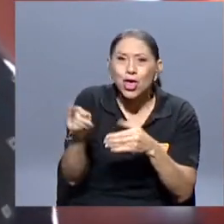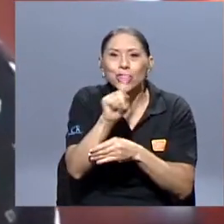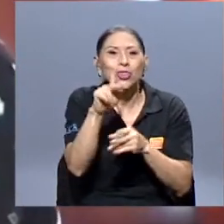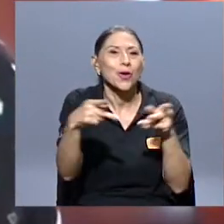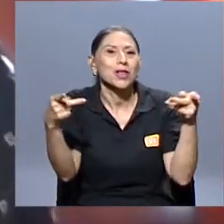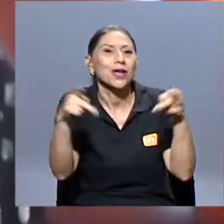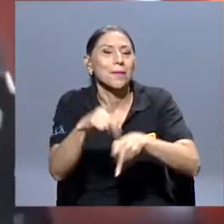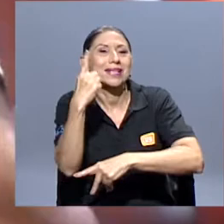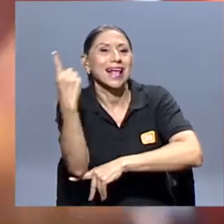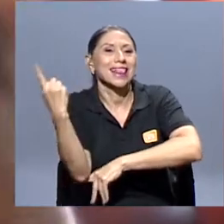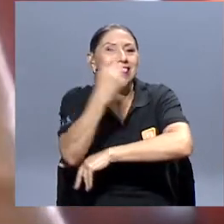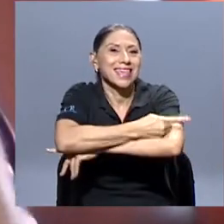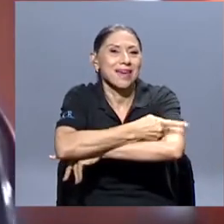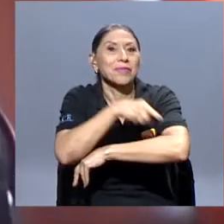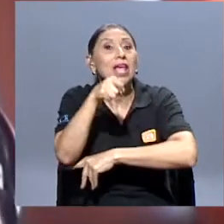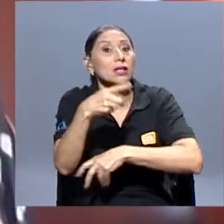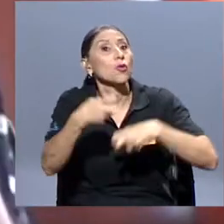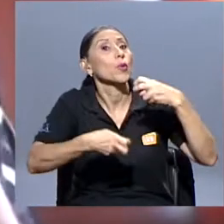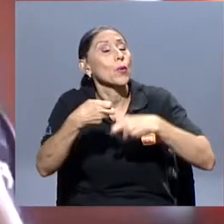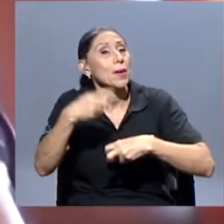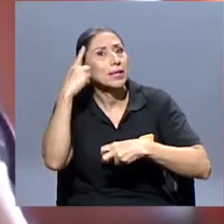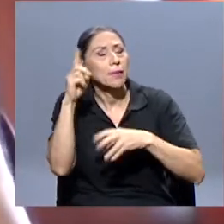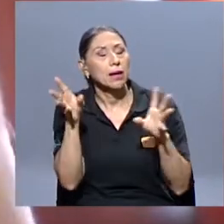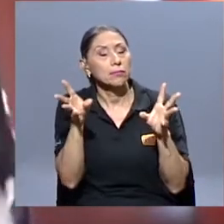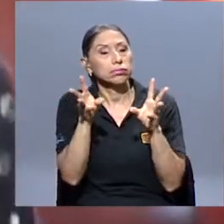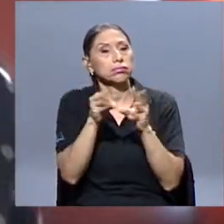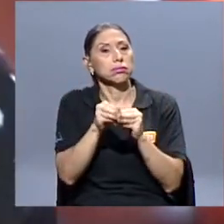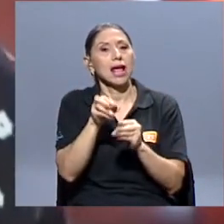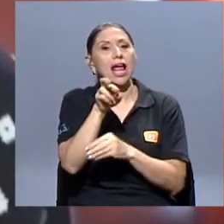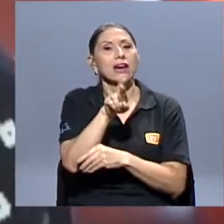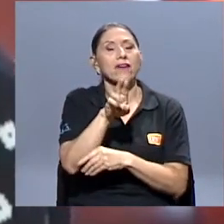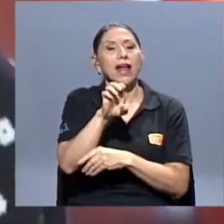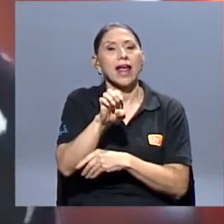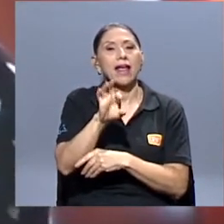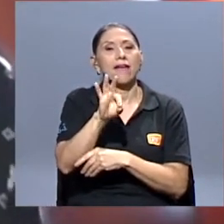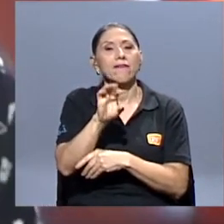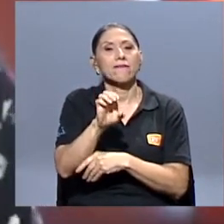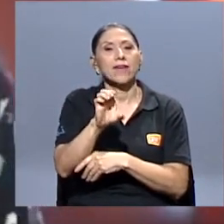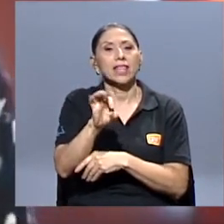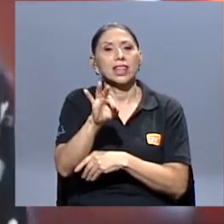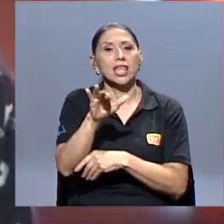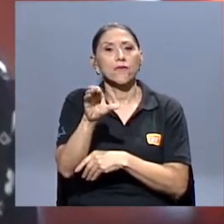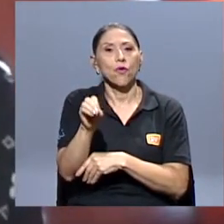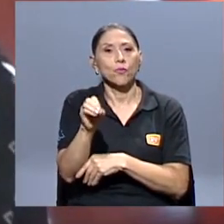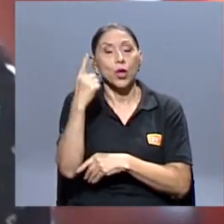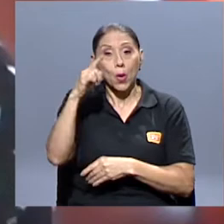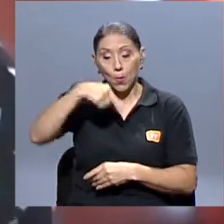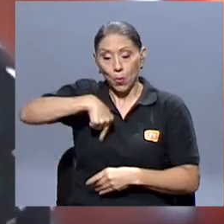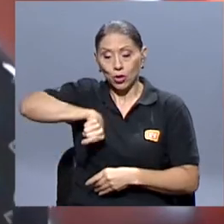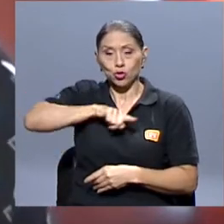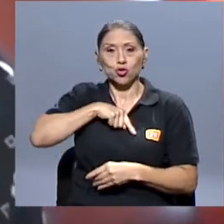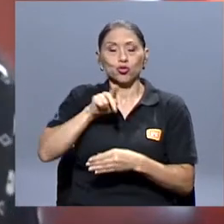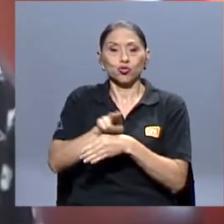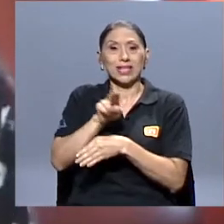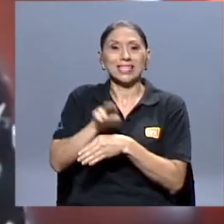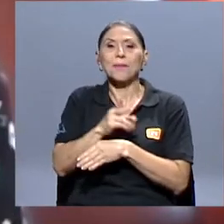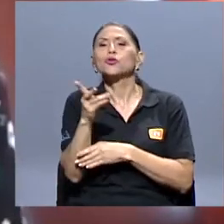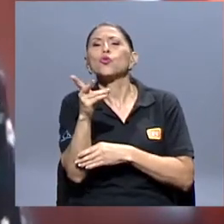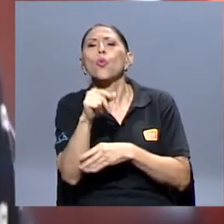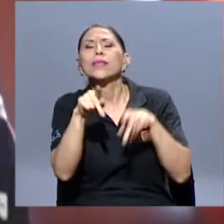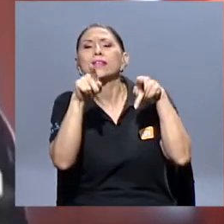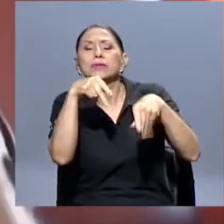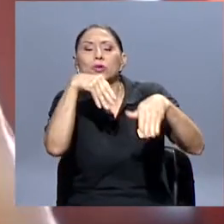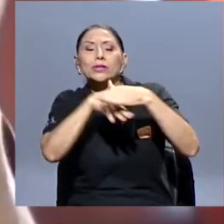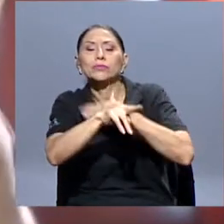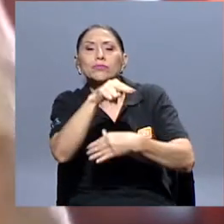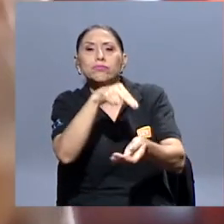en el cálculo del R efectivo. Por eso nosotros usamos las hospitalizaciones, que parece ser mucho más sensible a lo que está